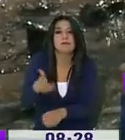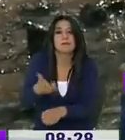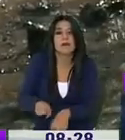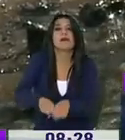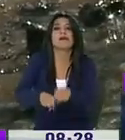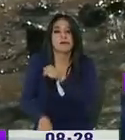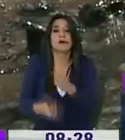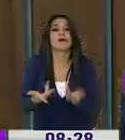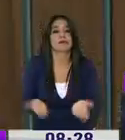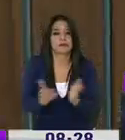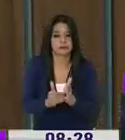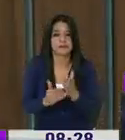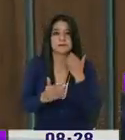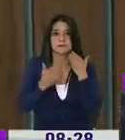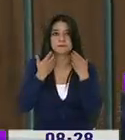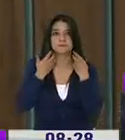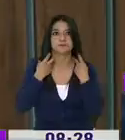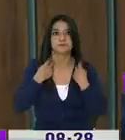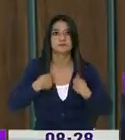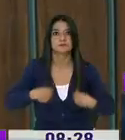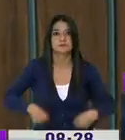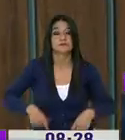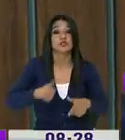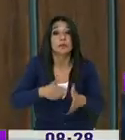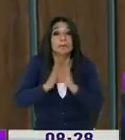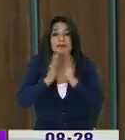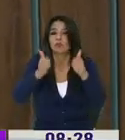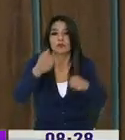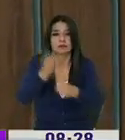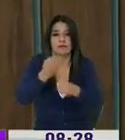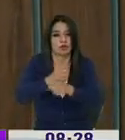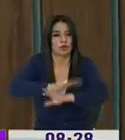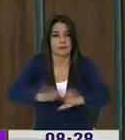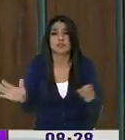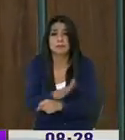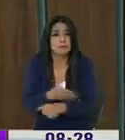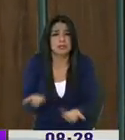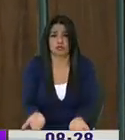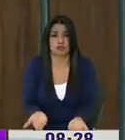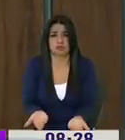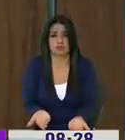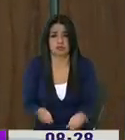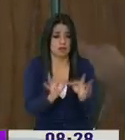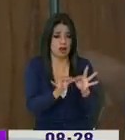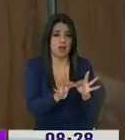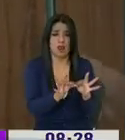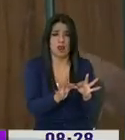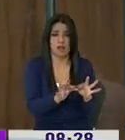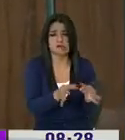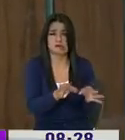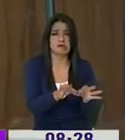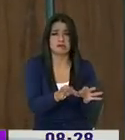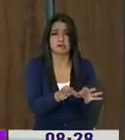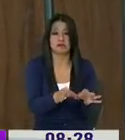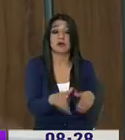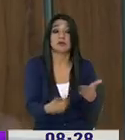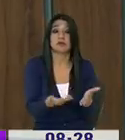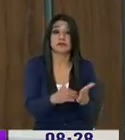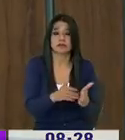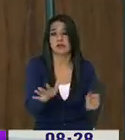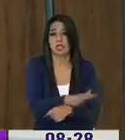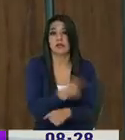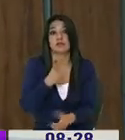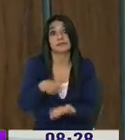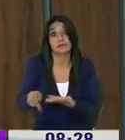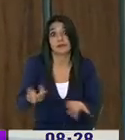nuevo daño apareció. Hasta que hagan un buen trabajo, porque si fuera que está de regándose dentro de uno, le cobran a